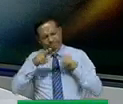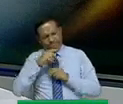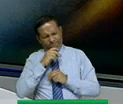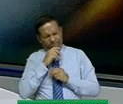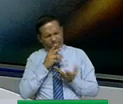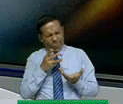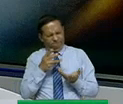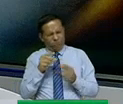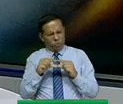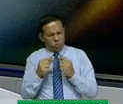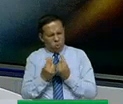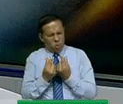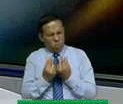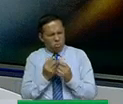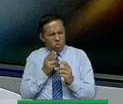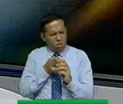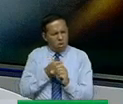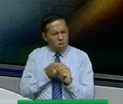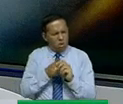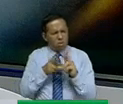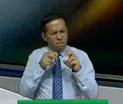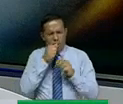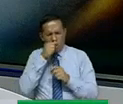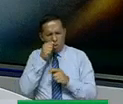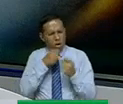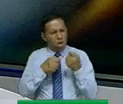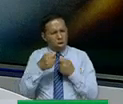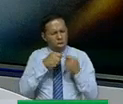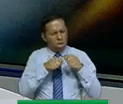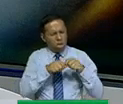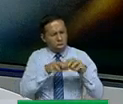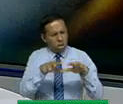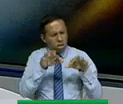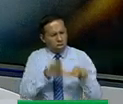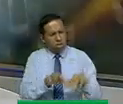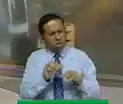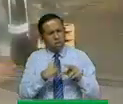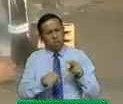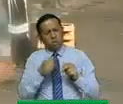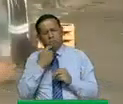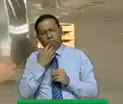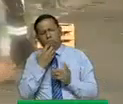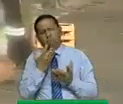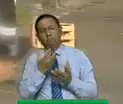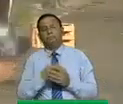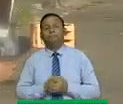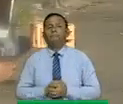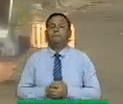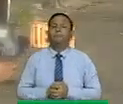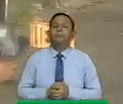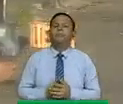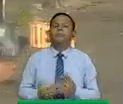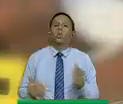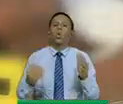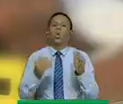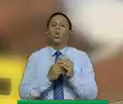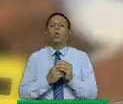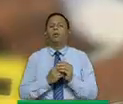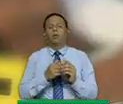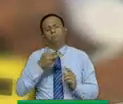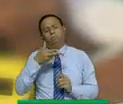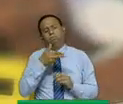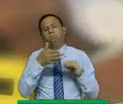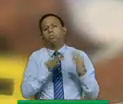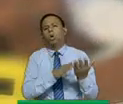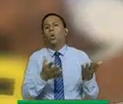banda dedicada al expendio de droga en el sector. Un nuevo ataque al estilo sicariato se registró en Manta, provincia